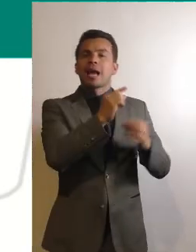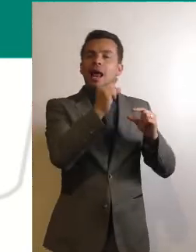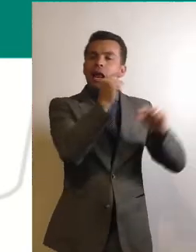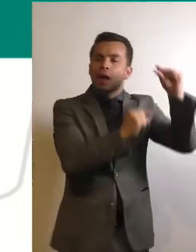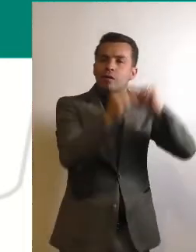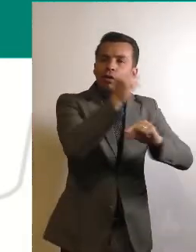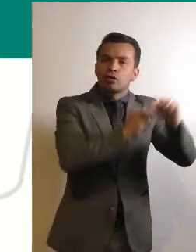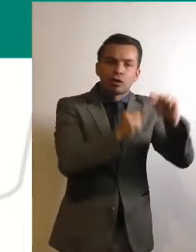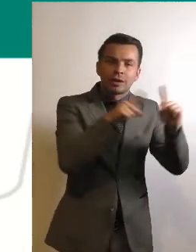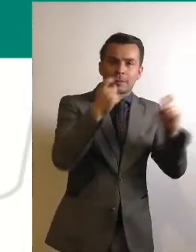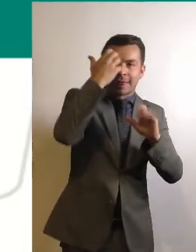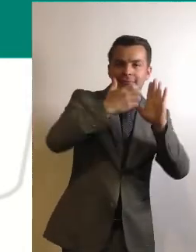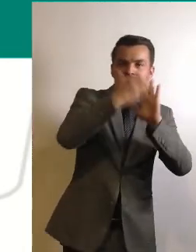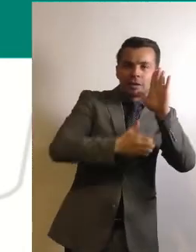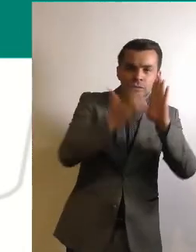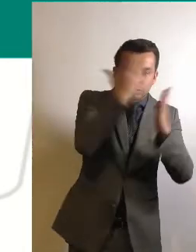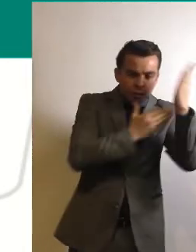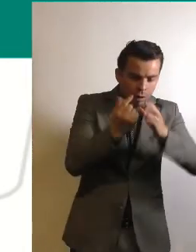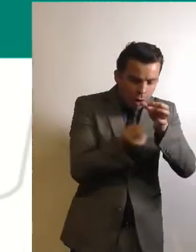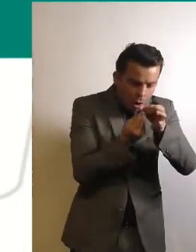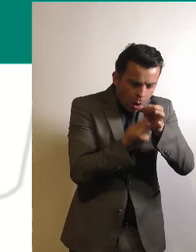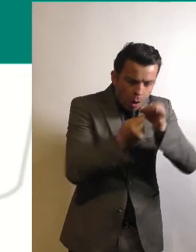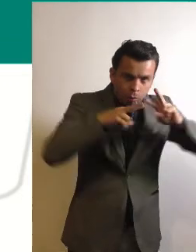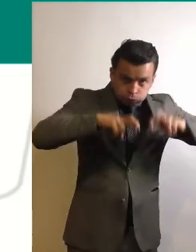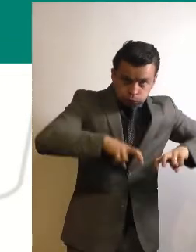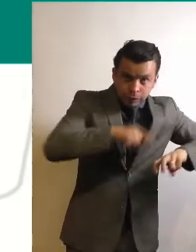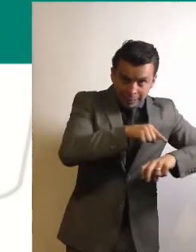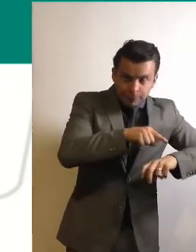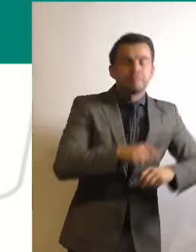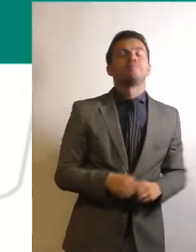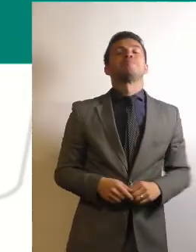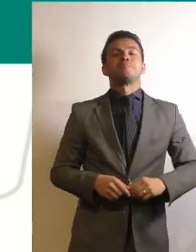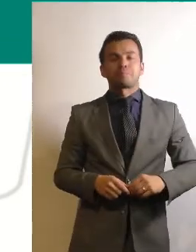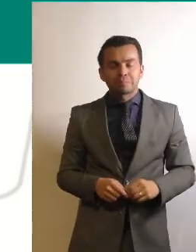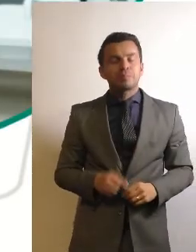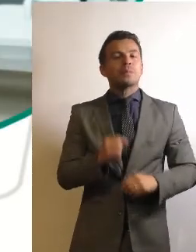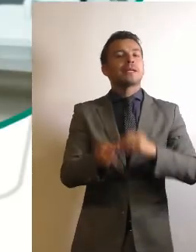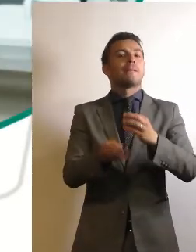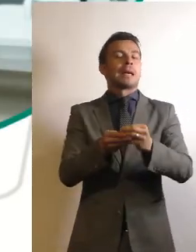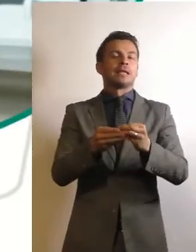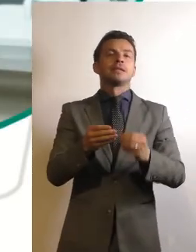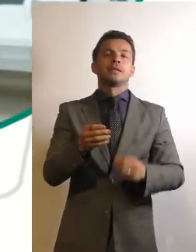de diagnóstico molecular, más los